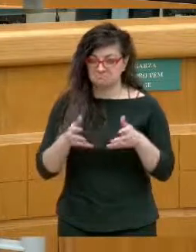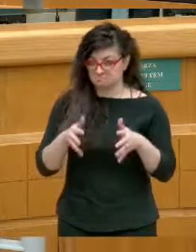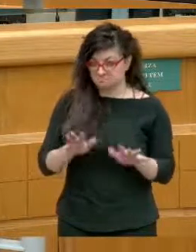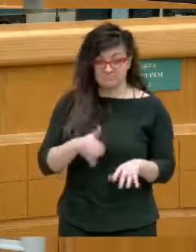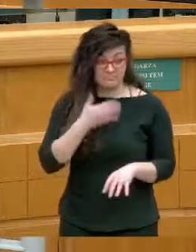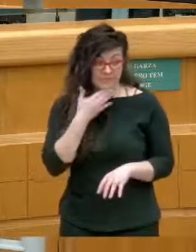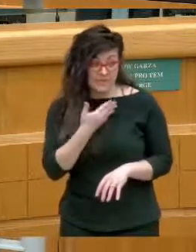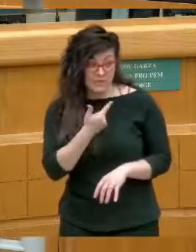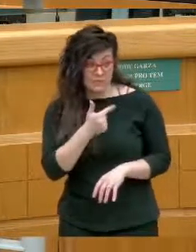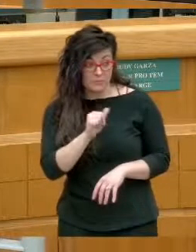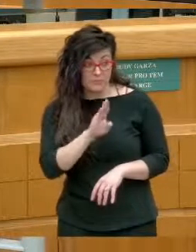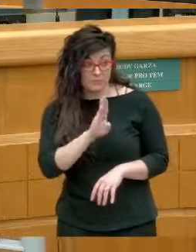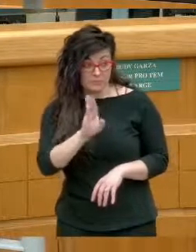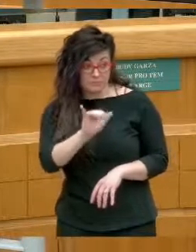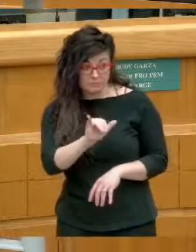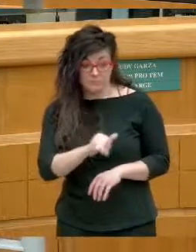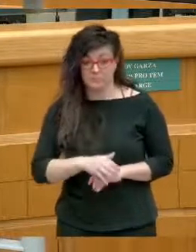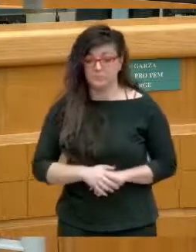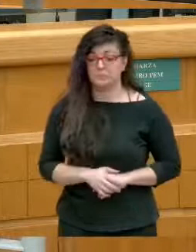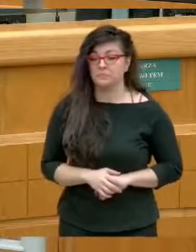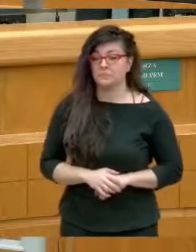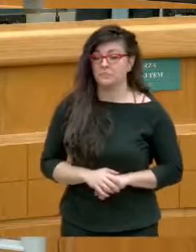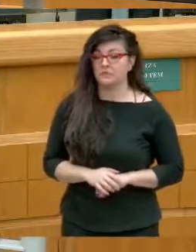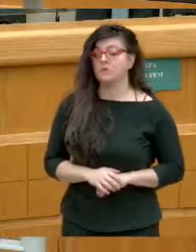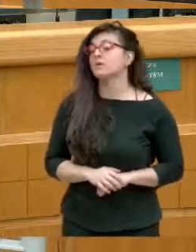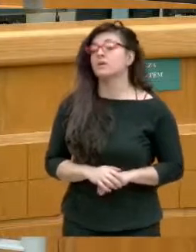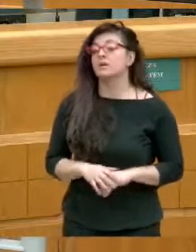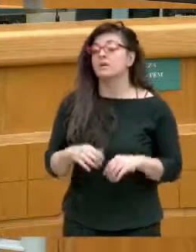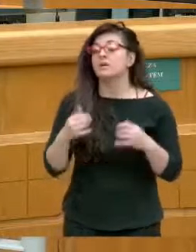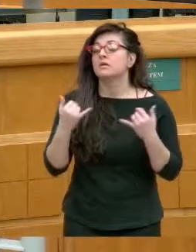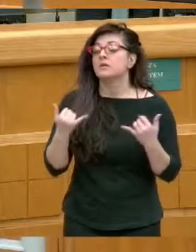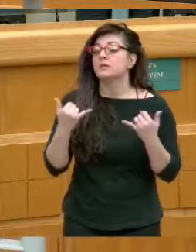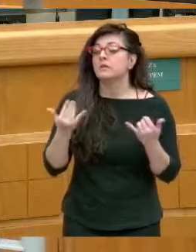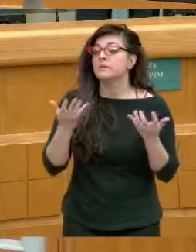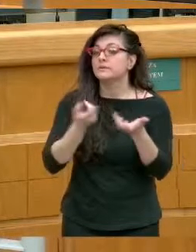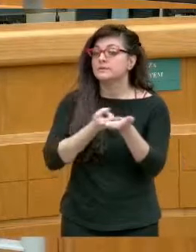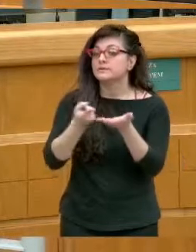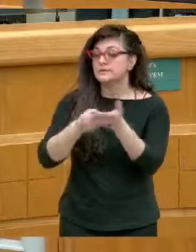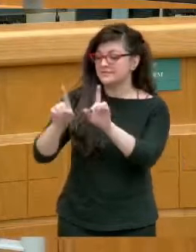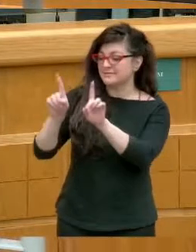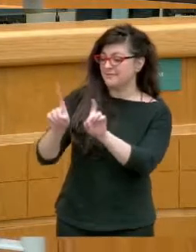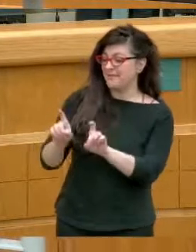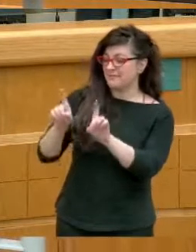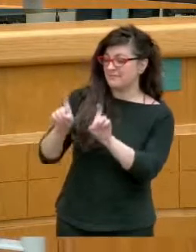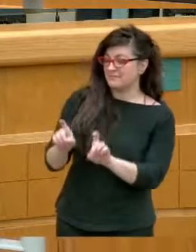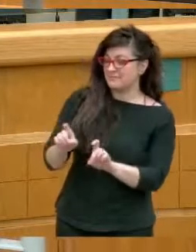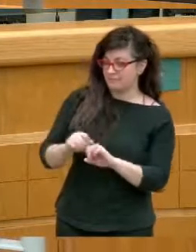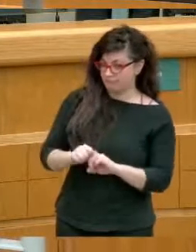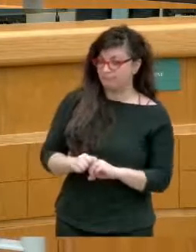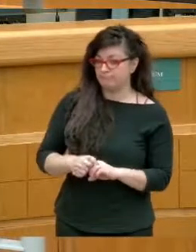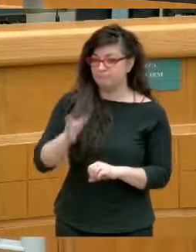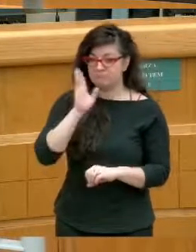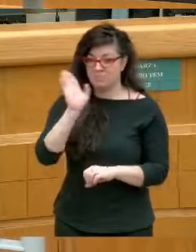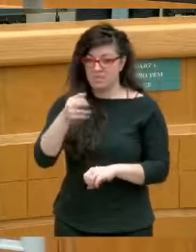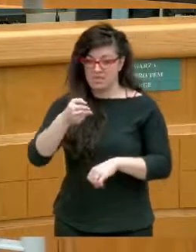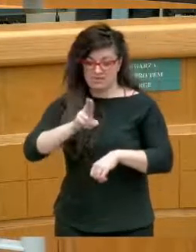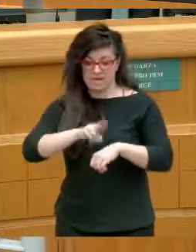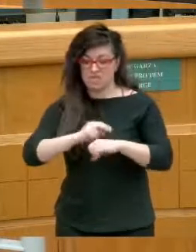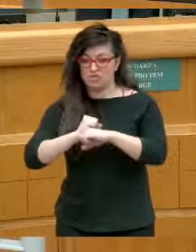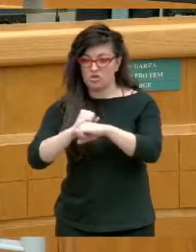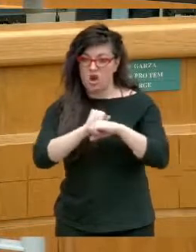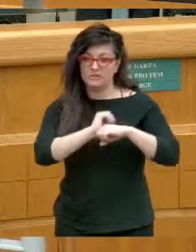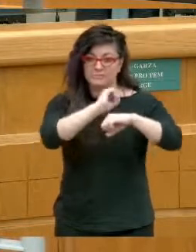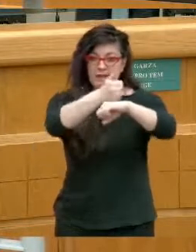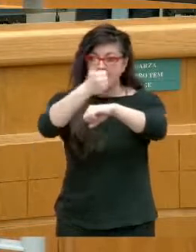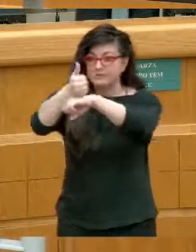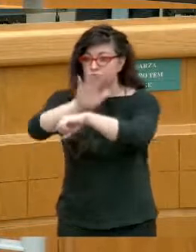great. Thank you, Gabby. Okay, so let's talk about testing. So the National Guard, as we know, has been throughout the state of Texas,